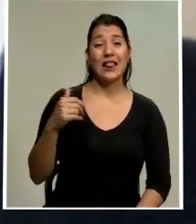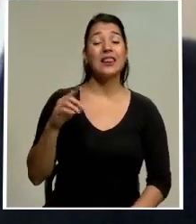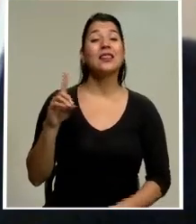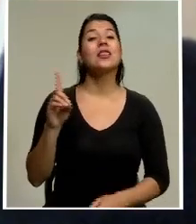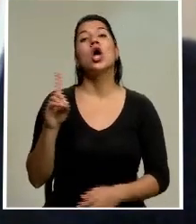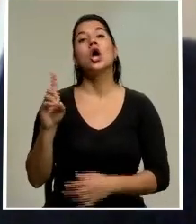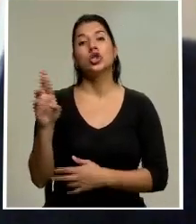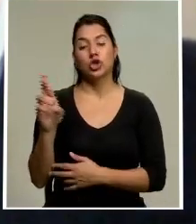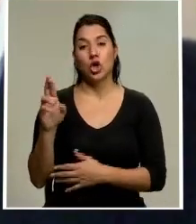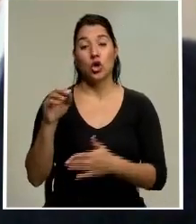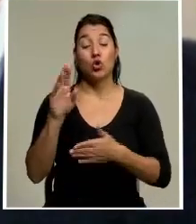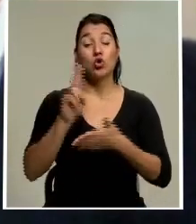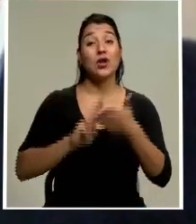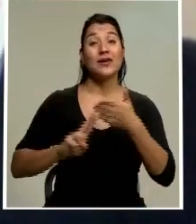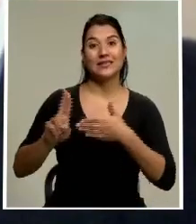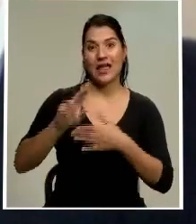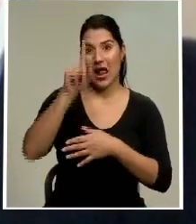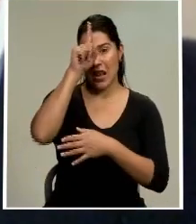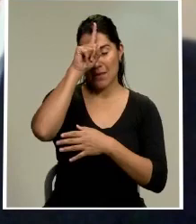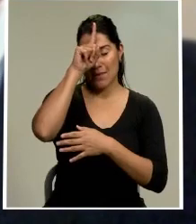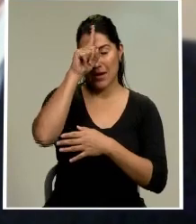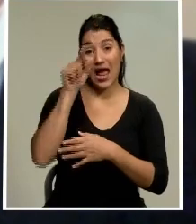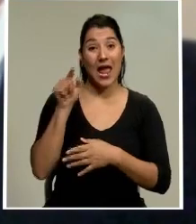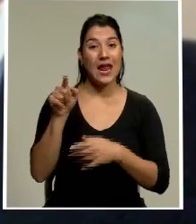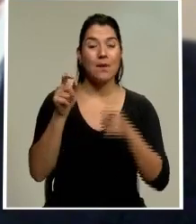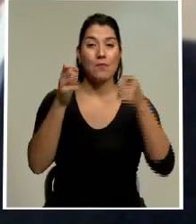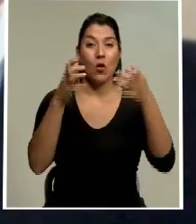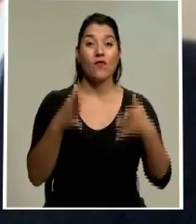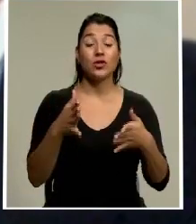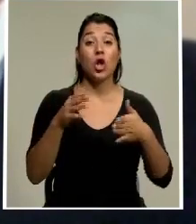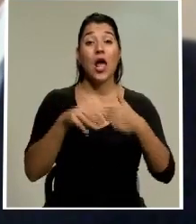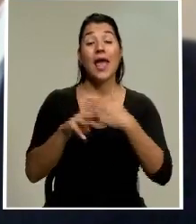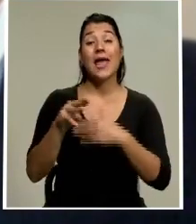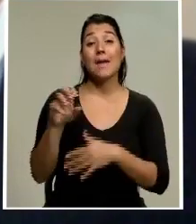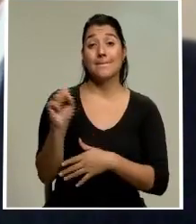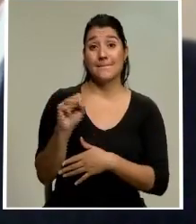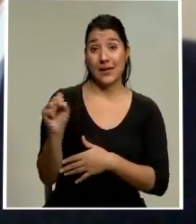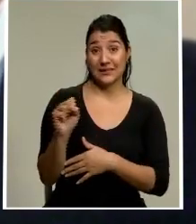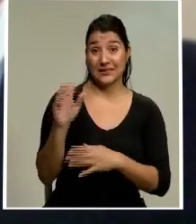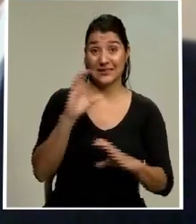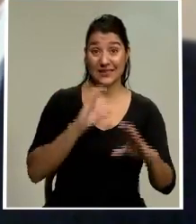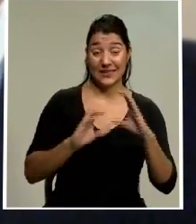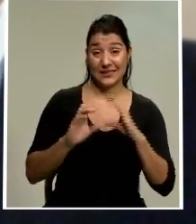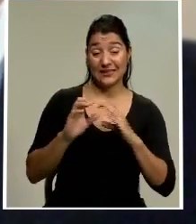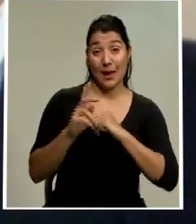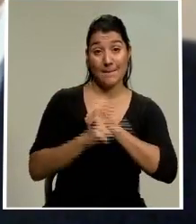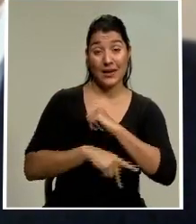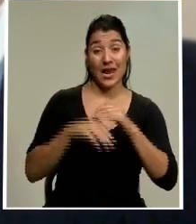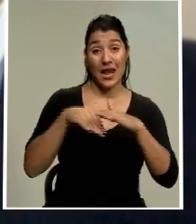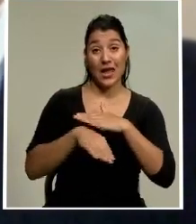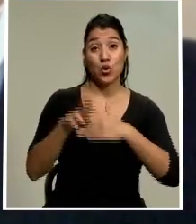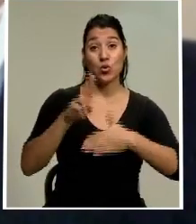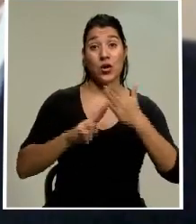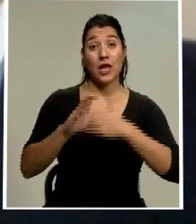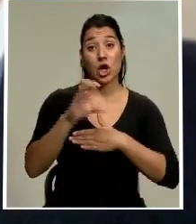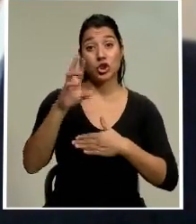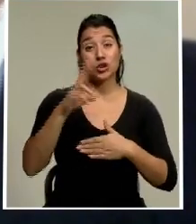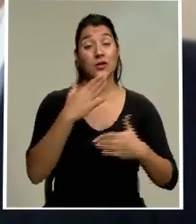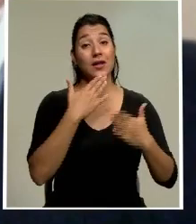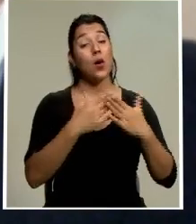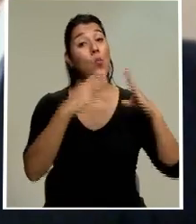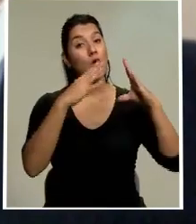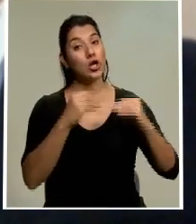Universidad de Greifswald, Alemania, es profesor en la maestría de Ciencias Penales de la UCR. Buenas noches, don